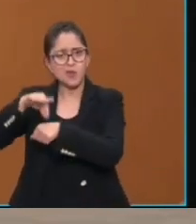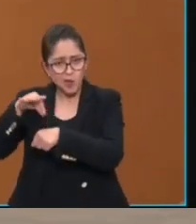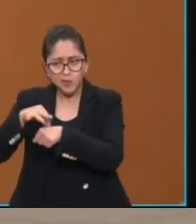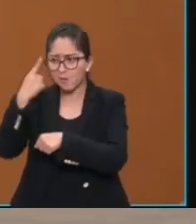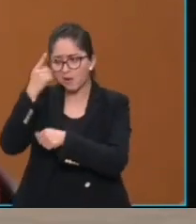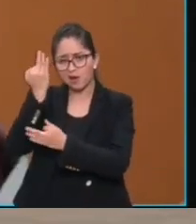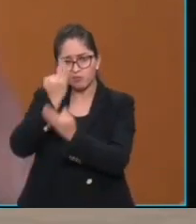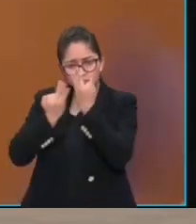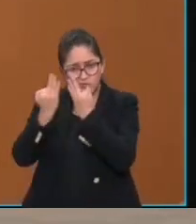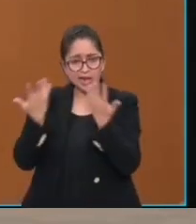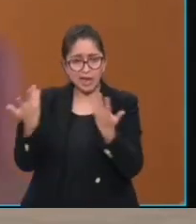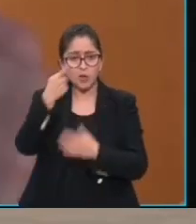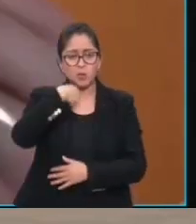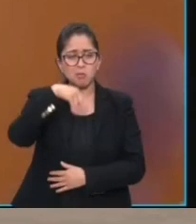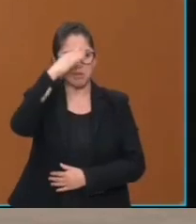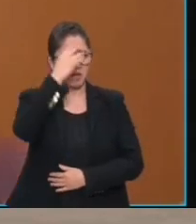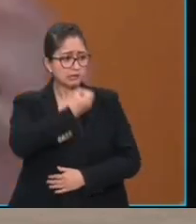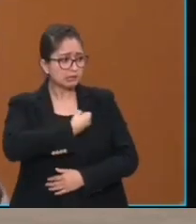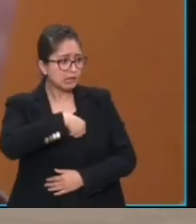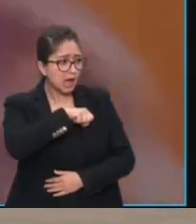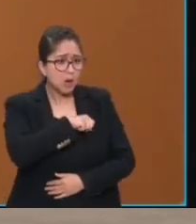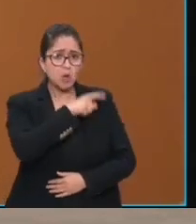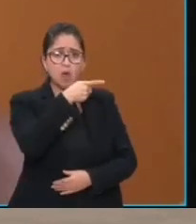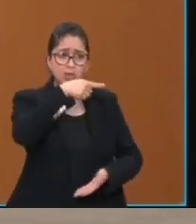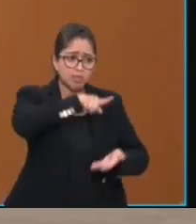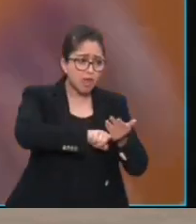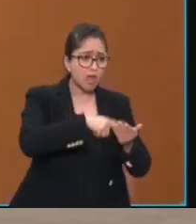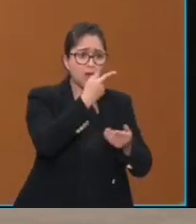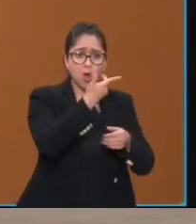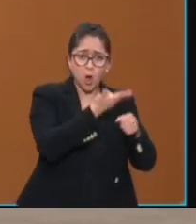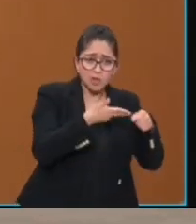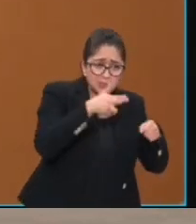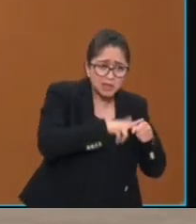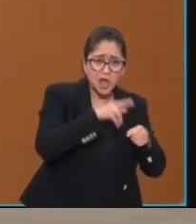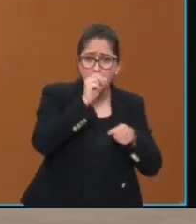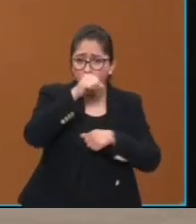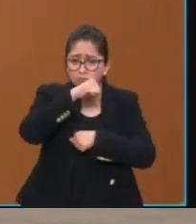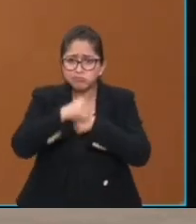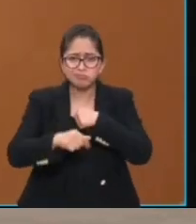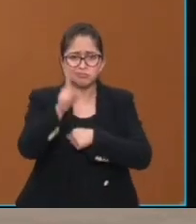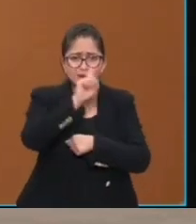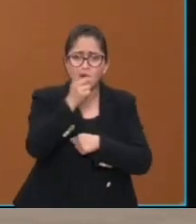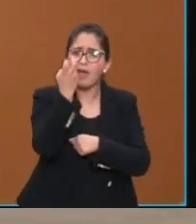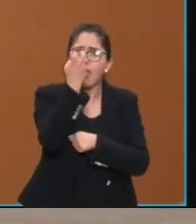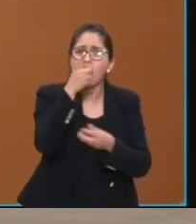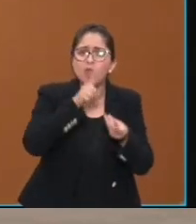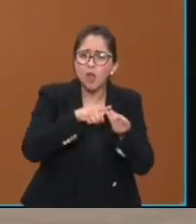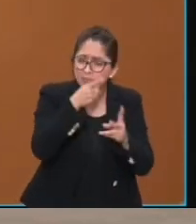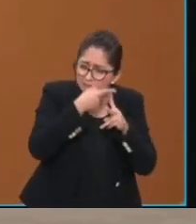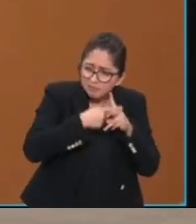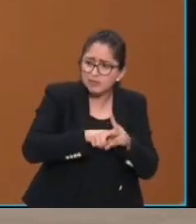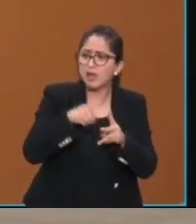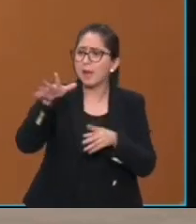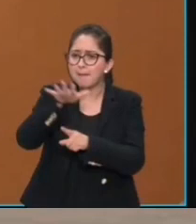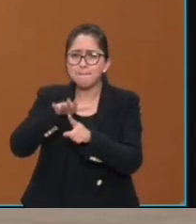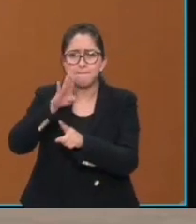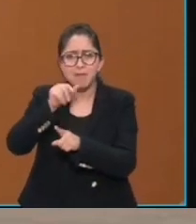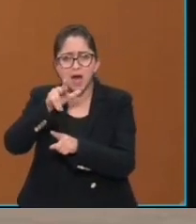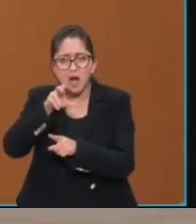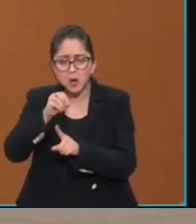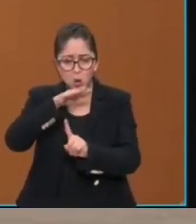el quirófano, es afuera, es en las calles, es en los barrios, es en las colonias, es en las casas y en los trabajos. Y